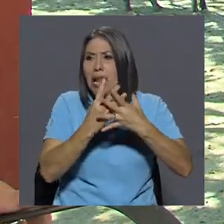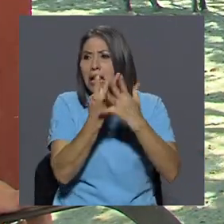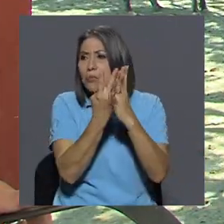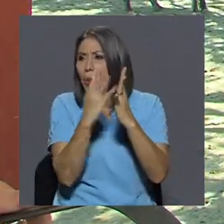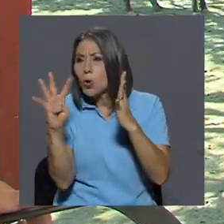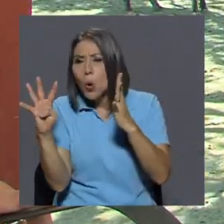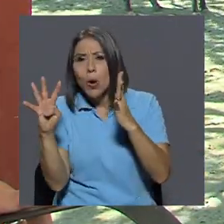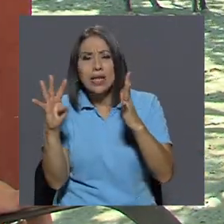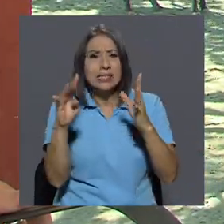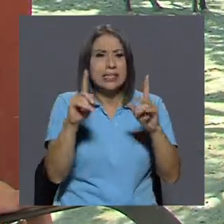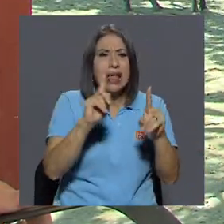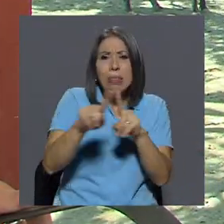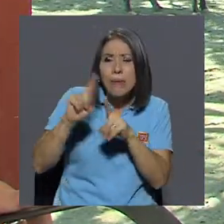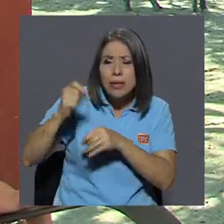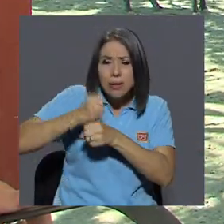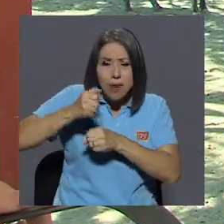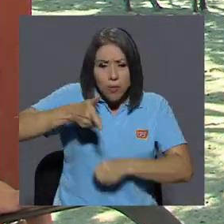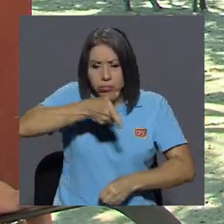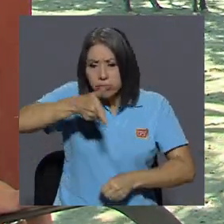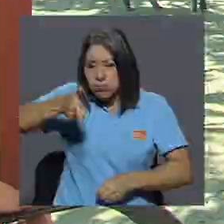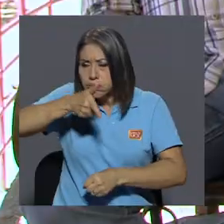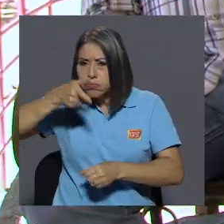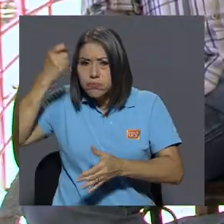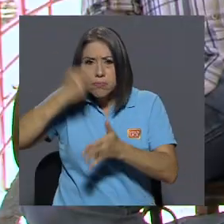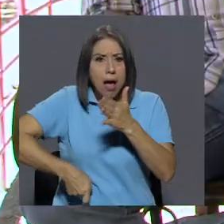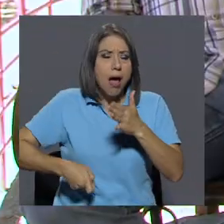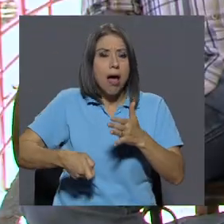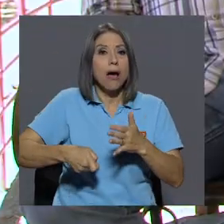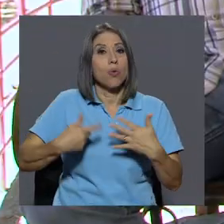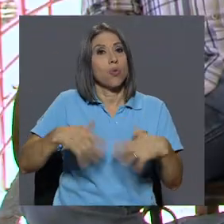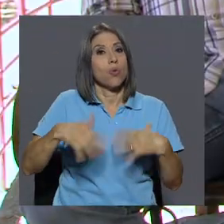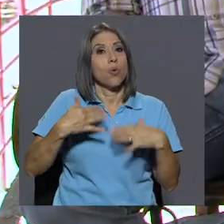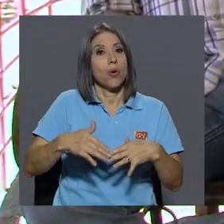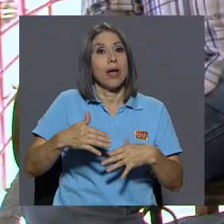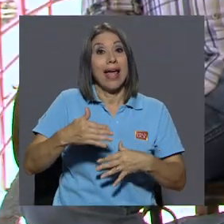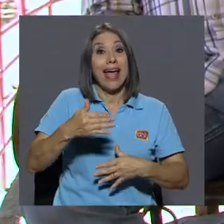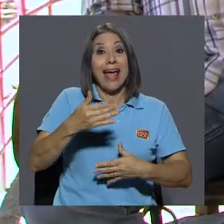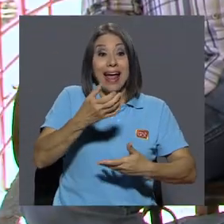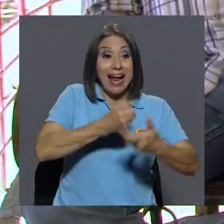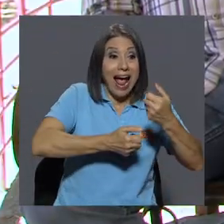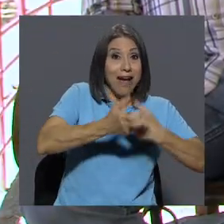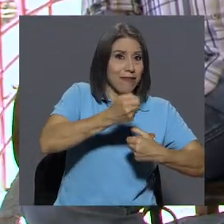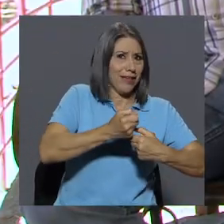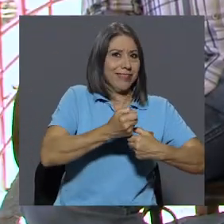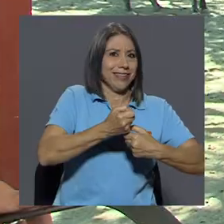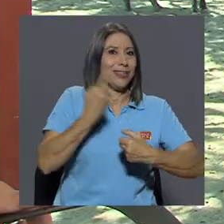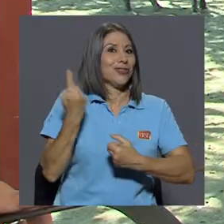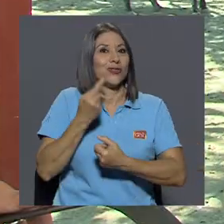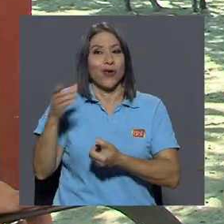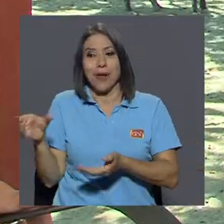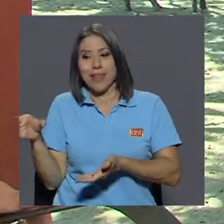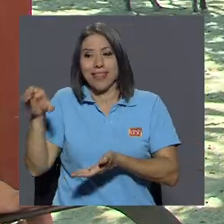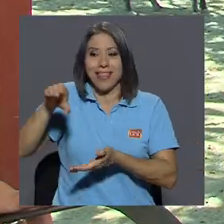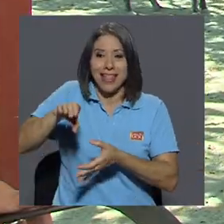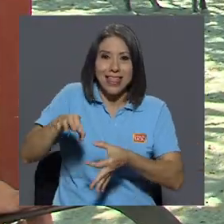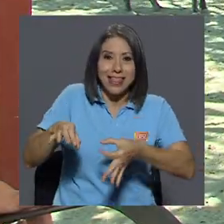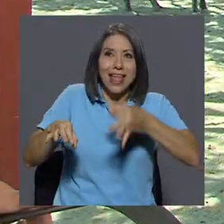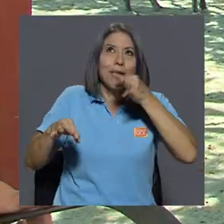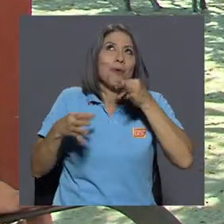metálicas. Tuve que aprender. Coger café solo del termo, porque soy adicto al café, sin